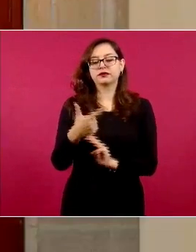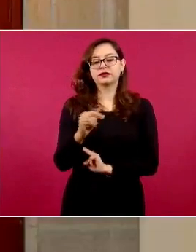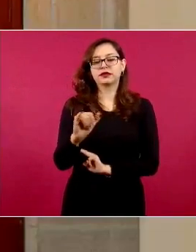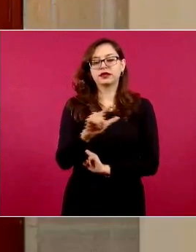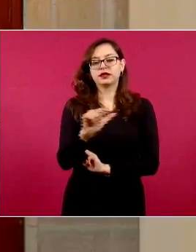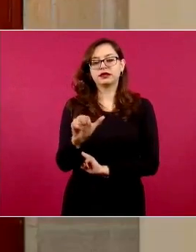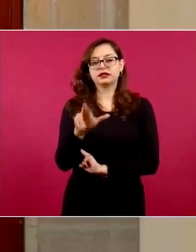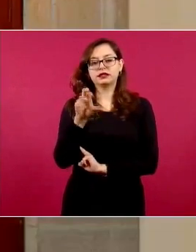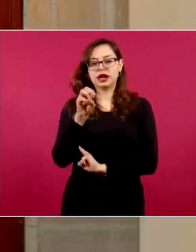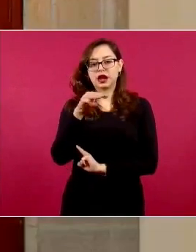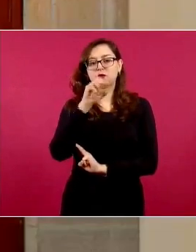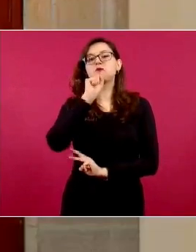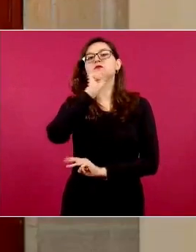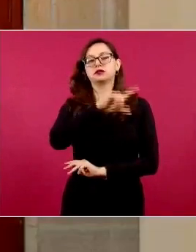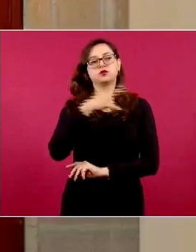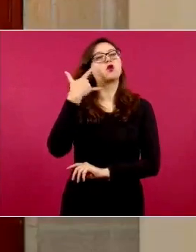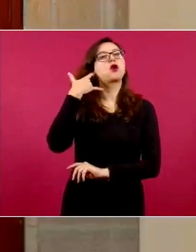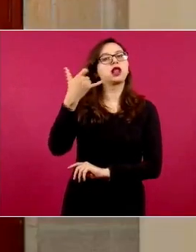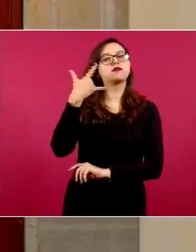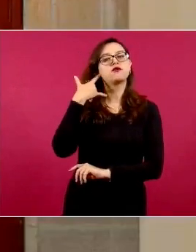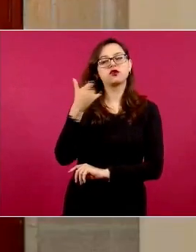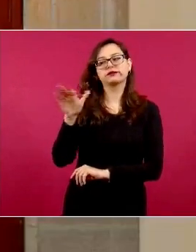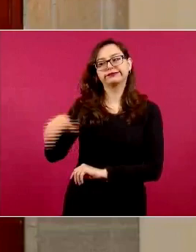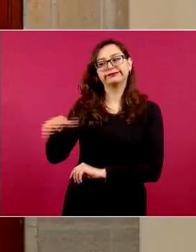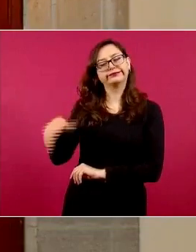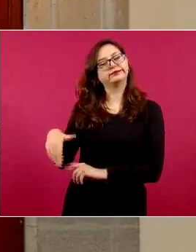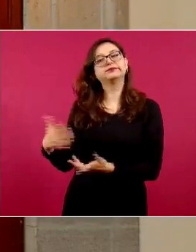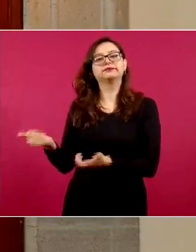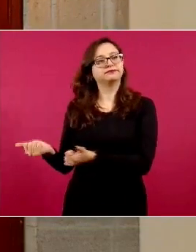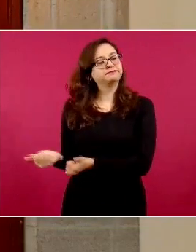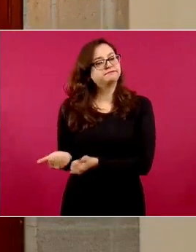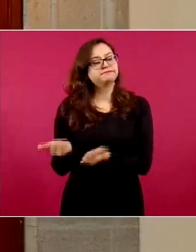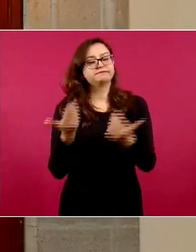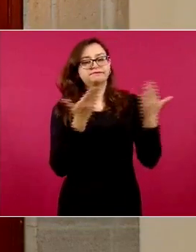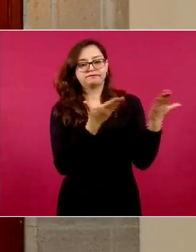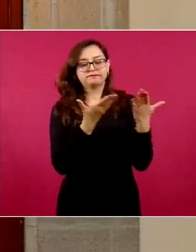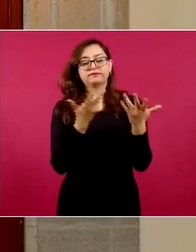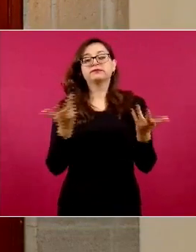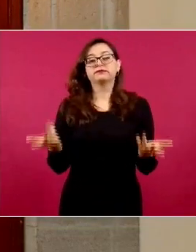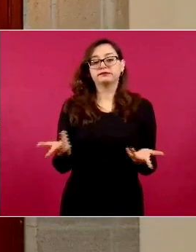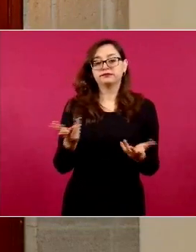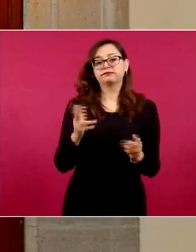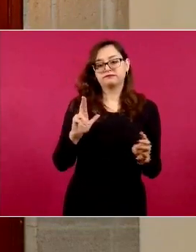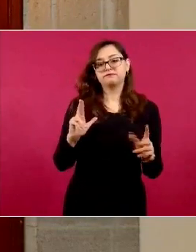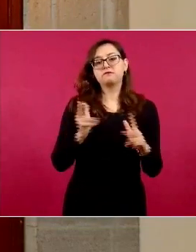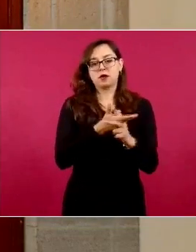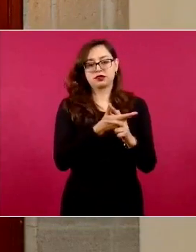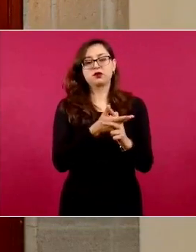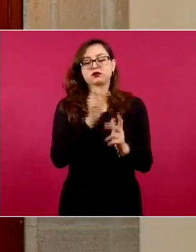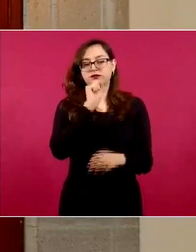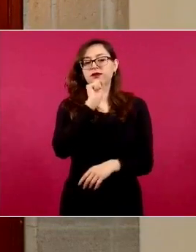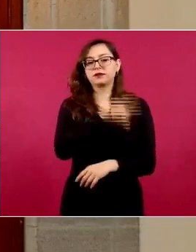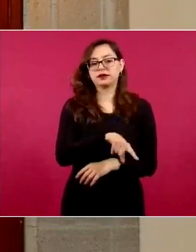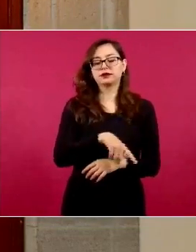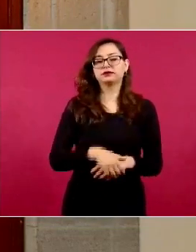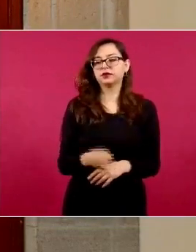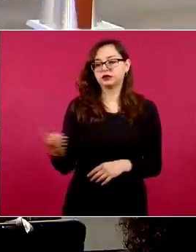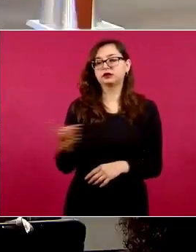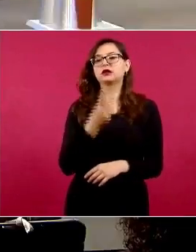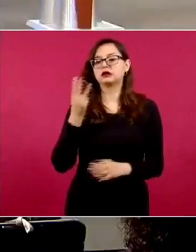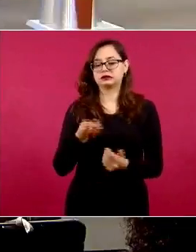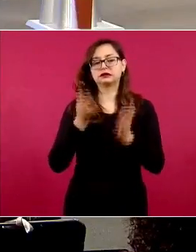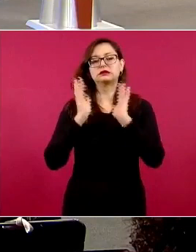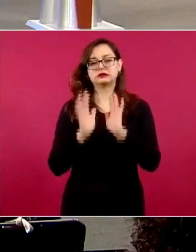fue también en California requerido en el condado de Yolo por el delito de homicidio. Los 3 ya fueron